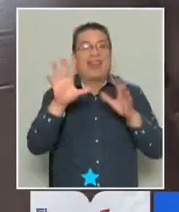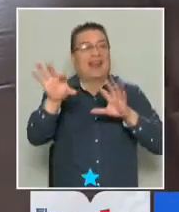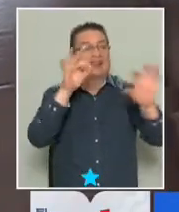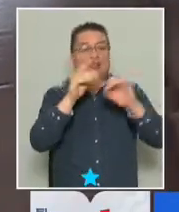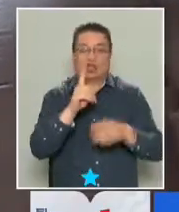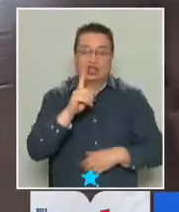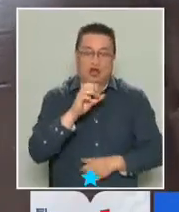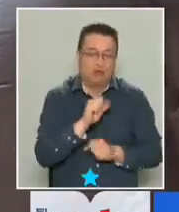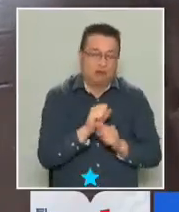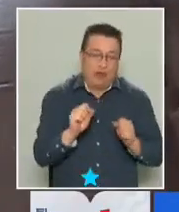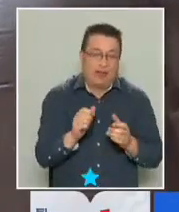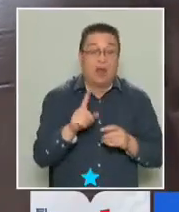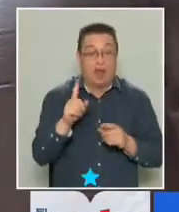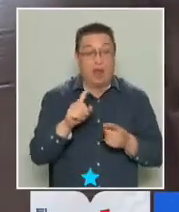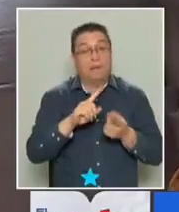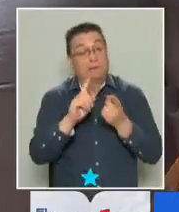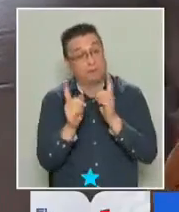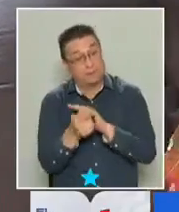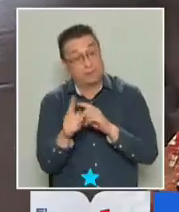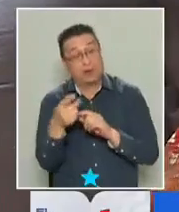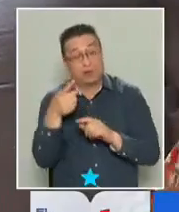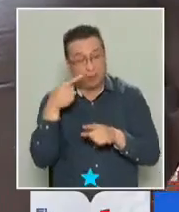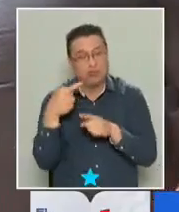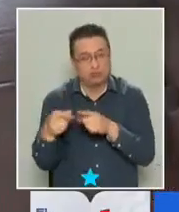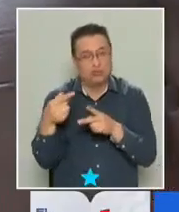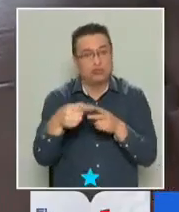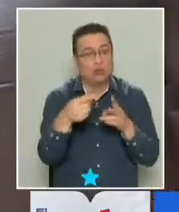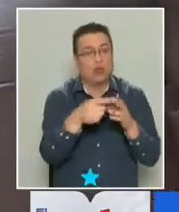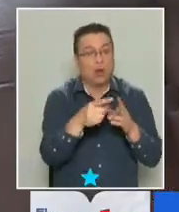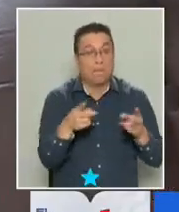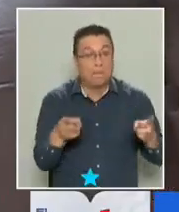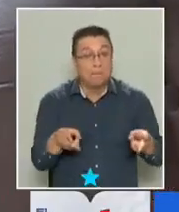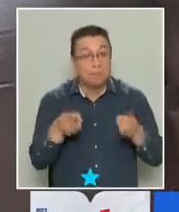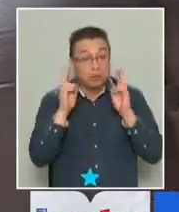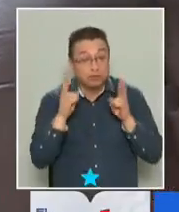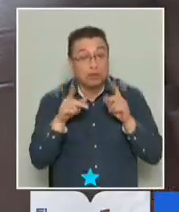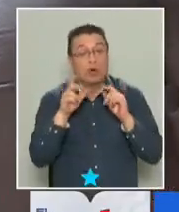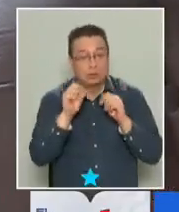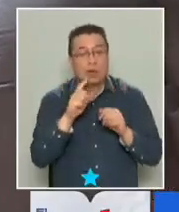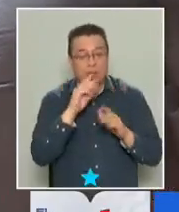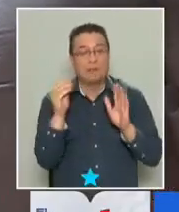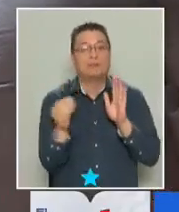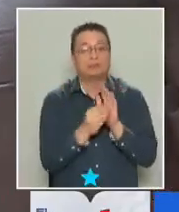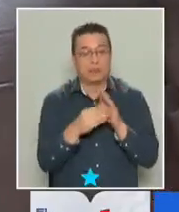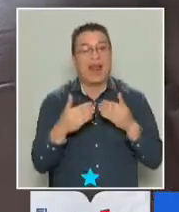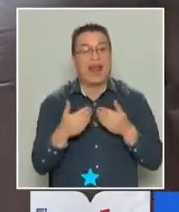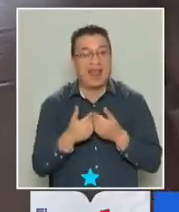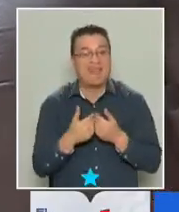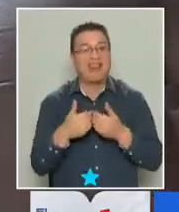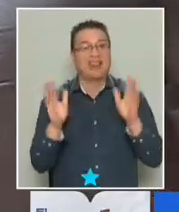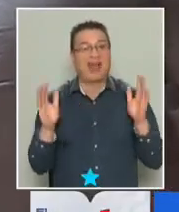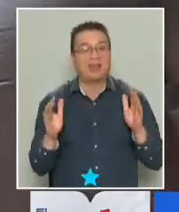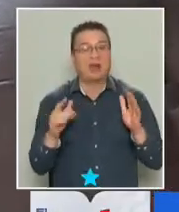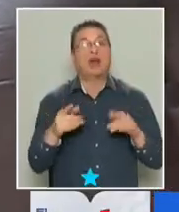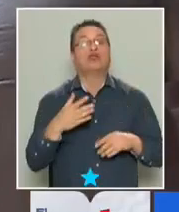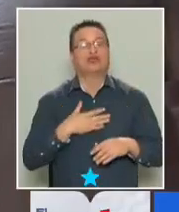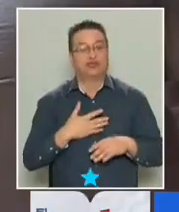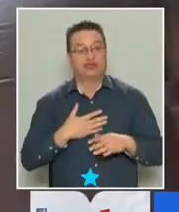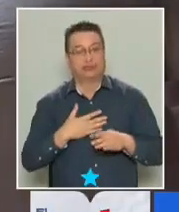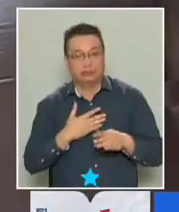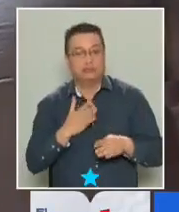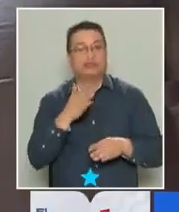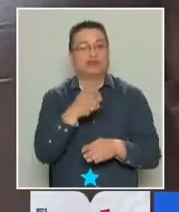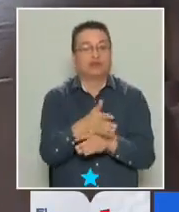en cambio cuando hay varias posibilidades tiene sentido en la libertad porque yo me voy al